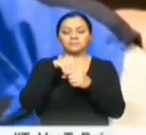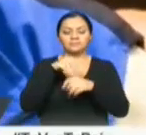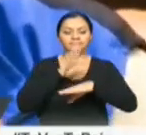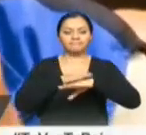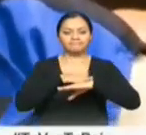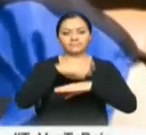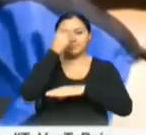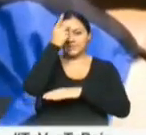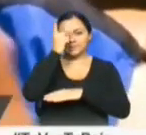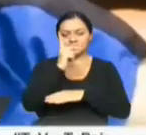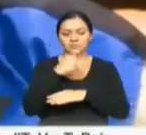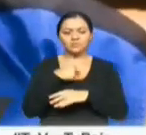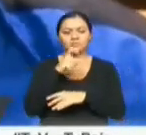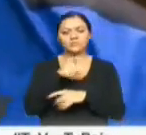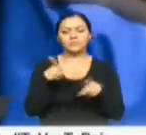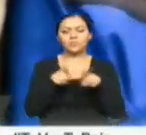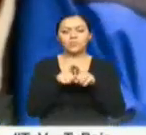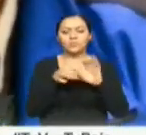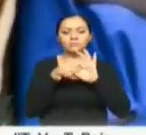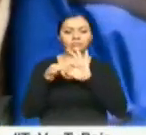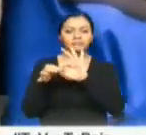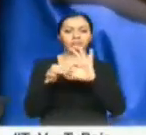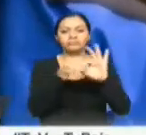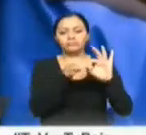una decisión de carácter colectivo